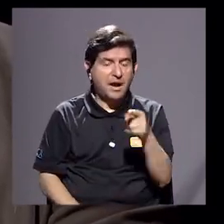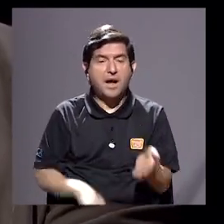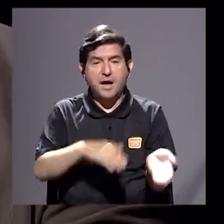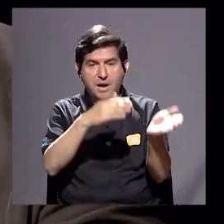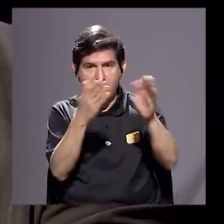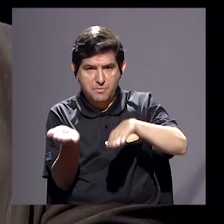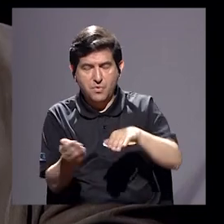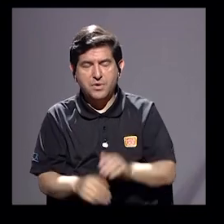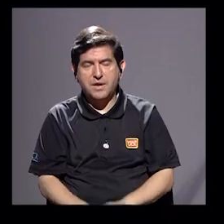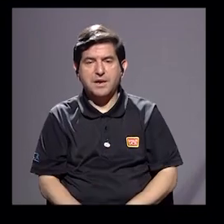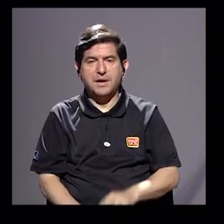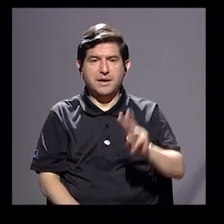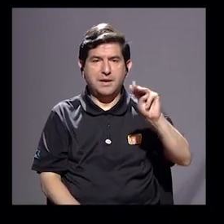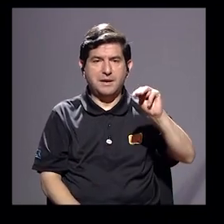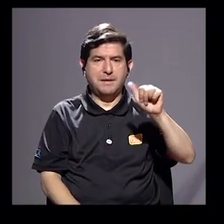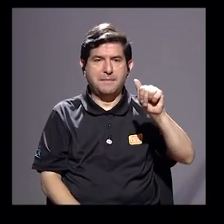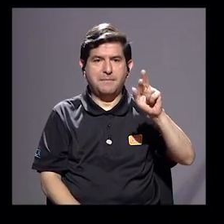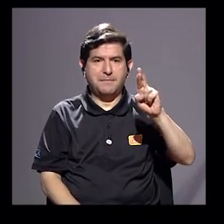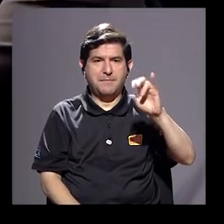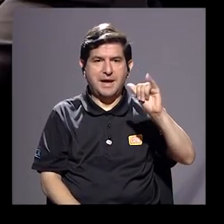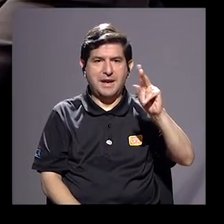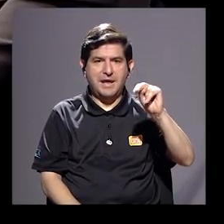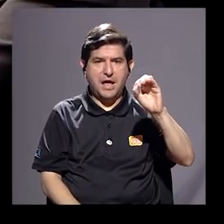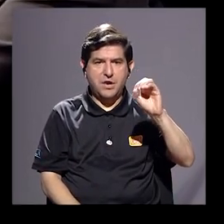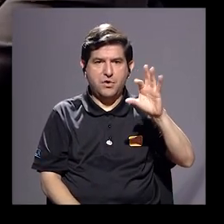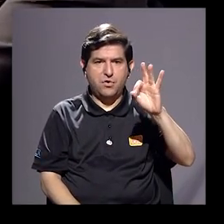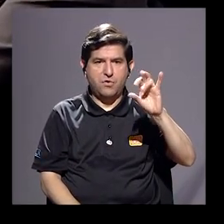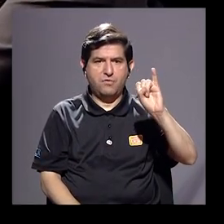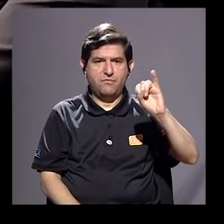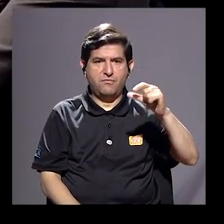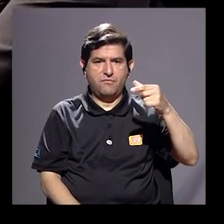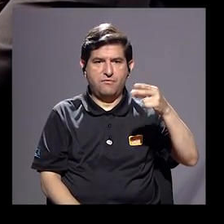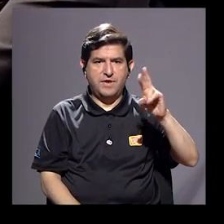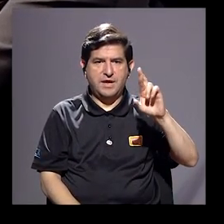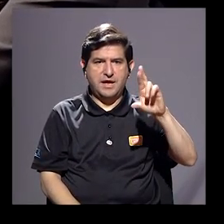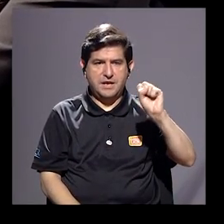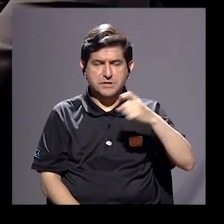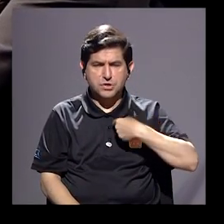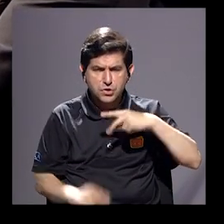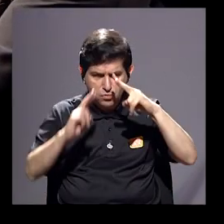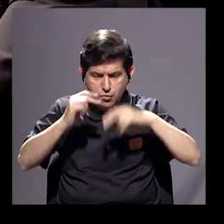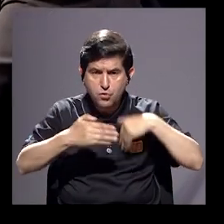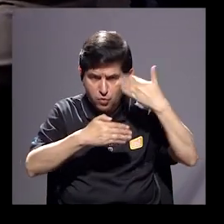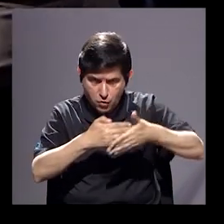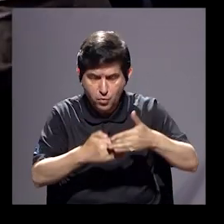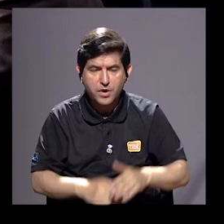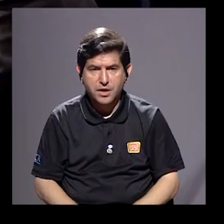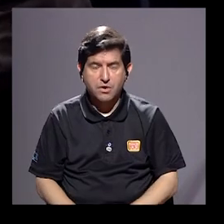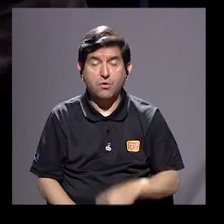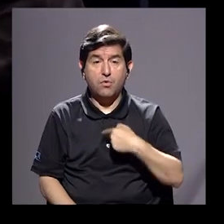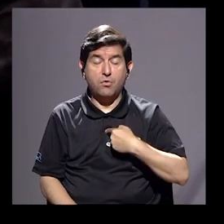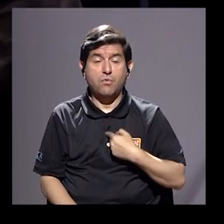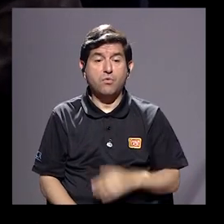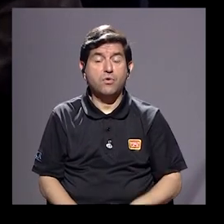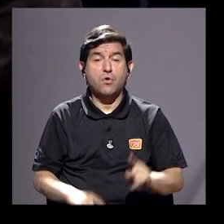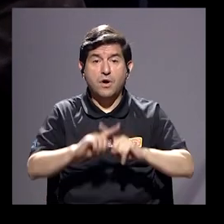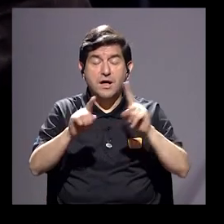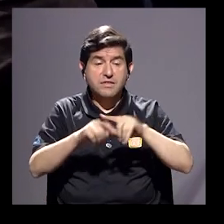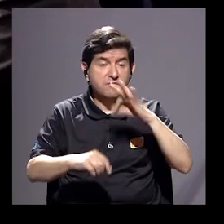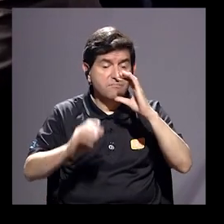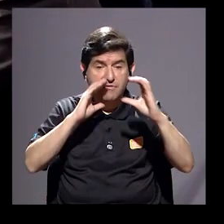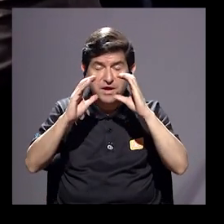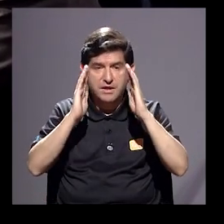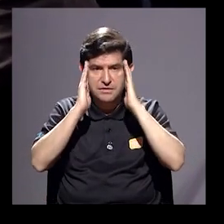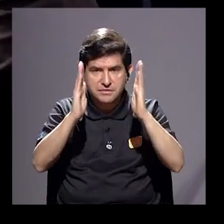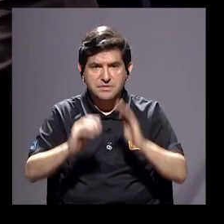se murió al ya no variar los vigueses y a partir de ahí uno hace una revisión porque ya en la maravilla es que uno ya sigue medios entonces